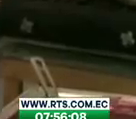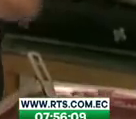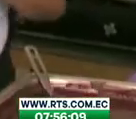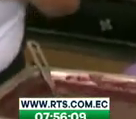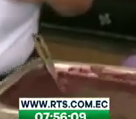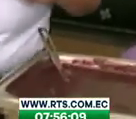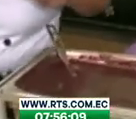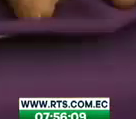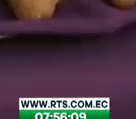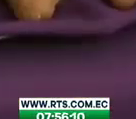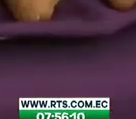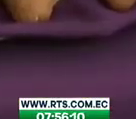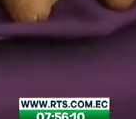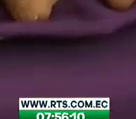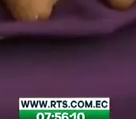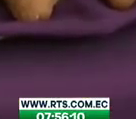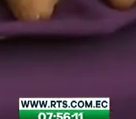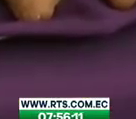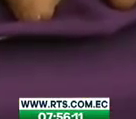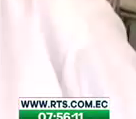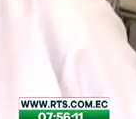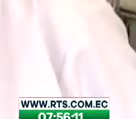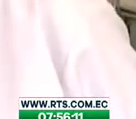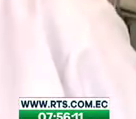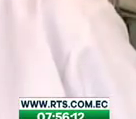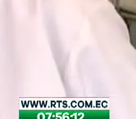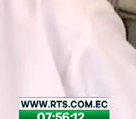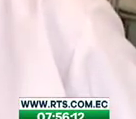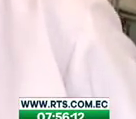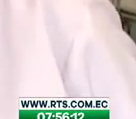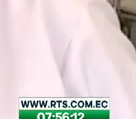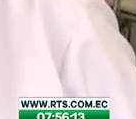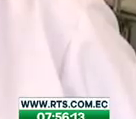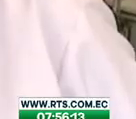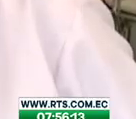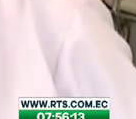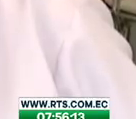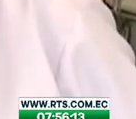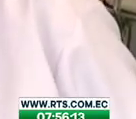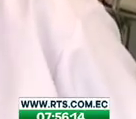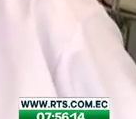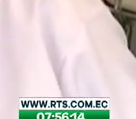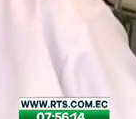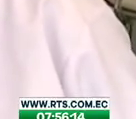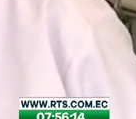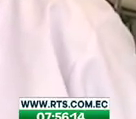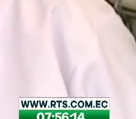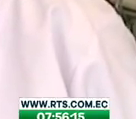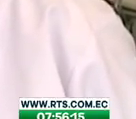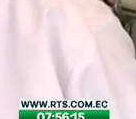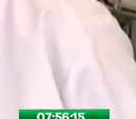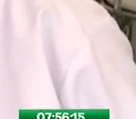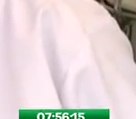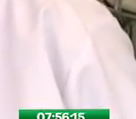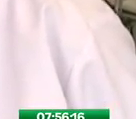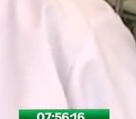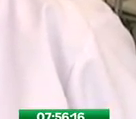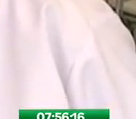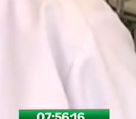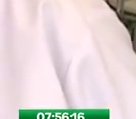para el concurso que busca rescatar las tradiciones. Va a ser vistosa para llamar a la clientela y para también que los niños se